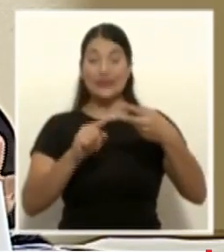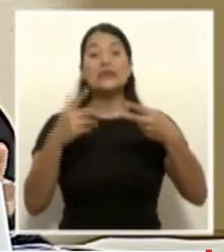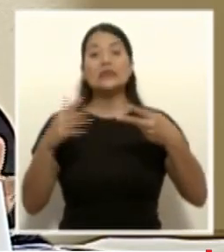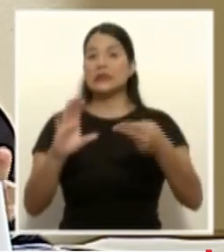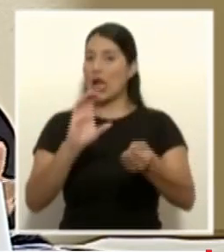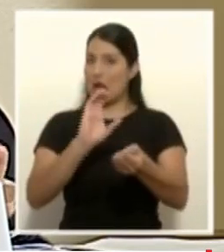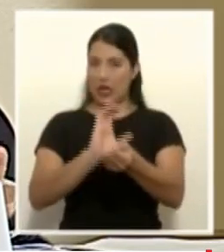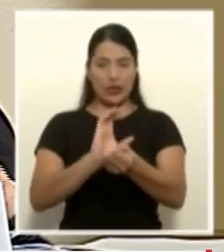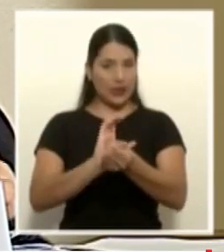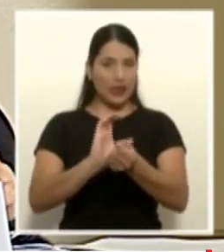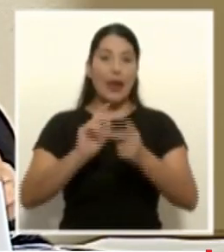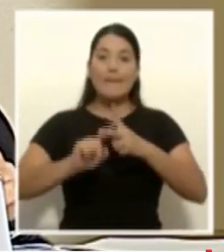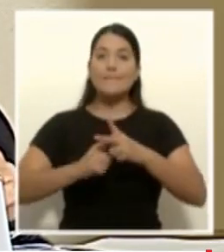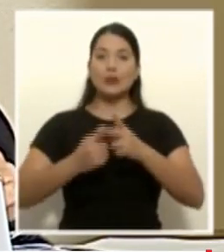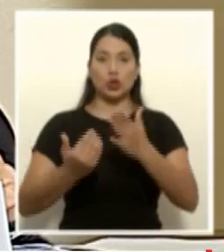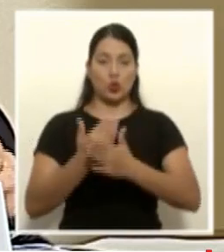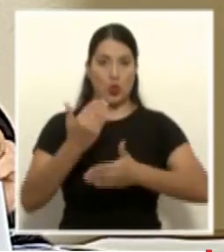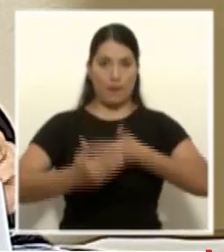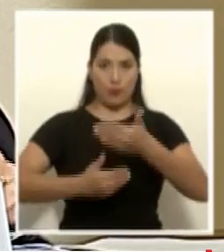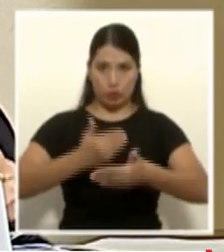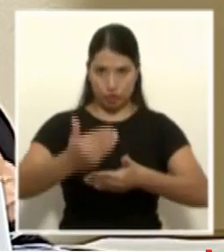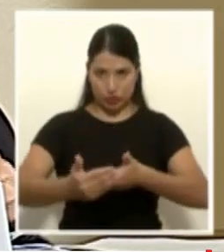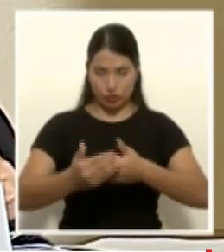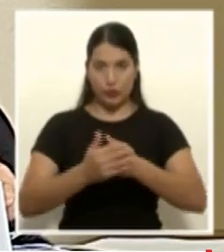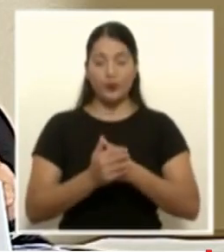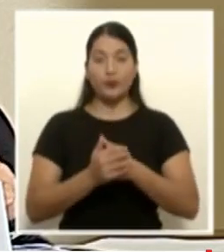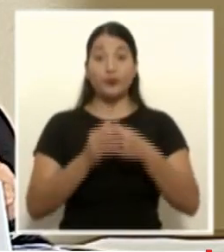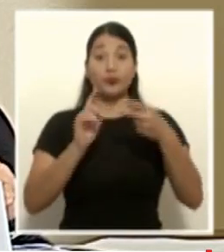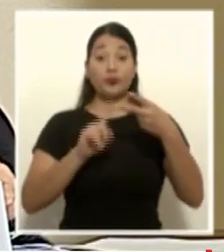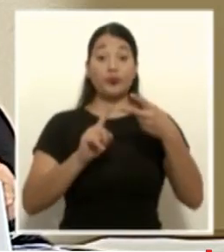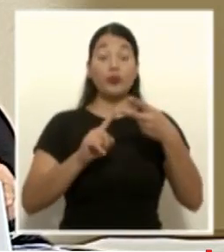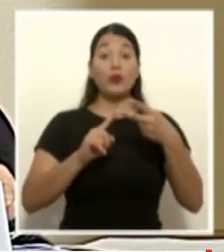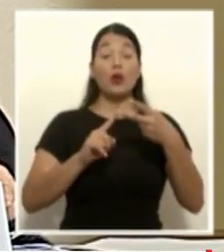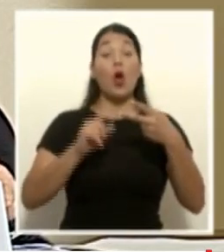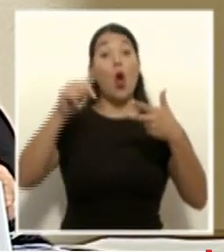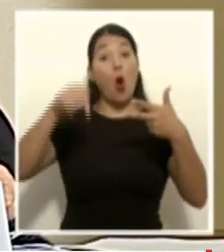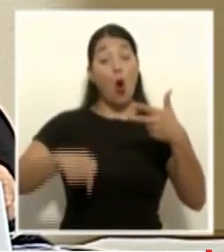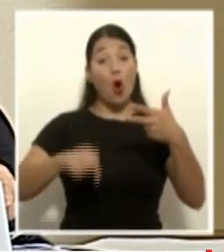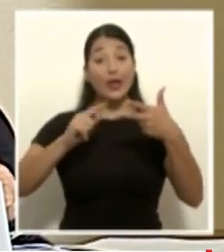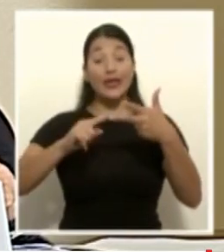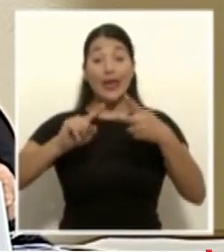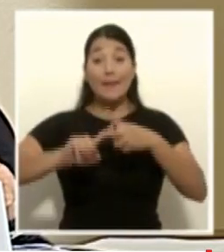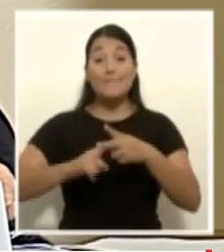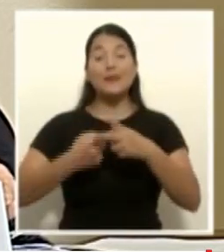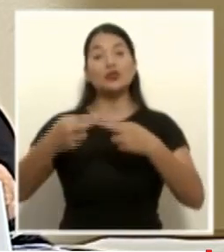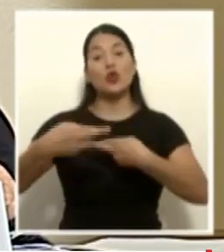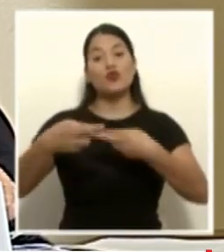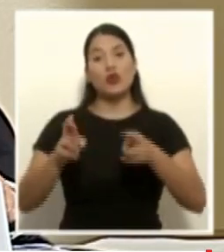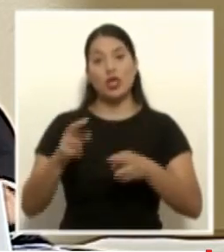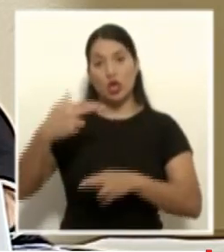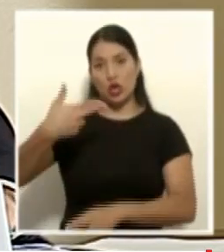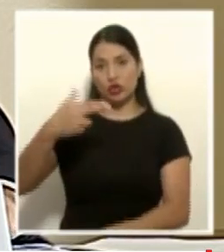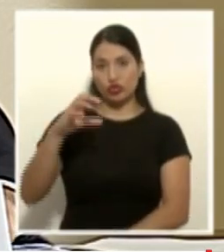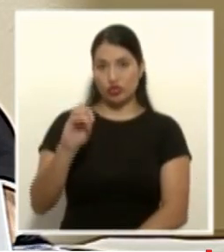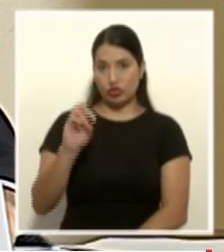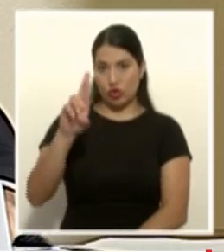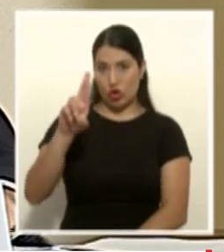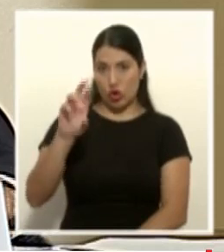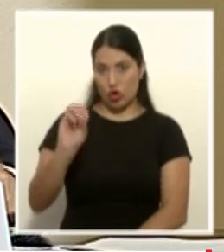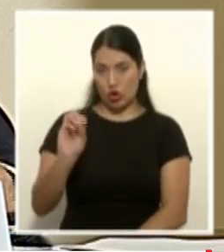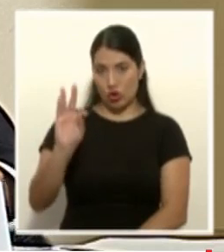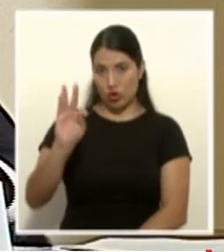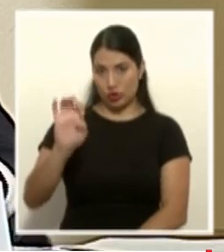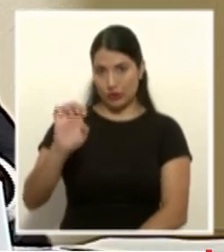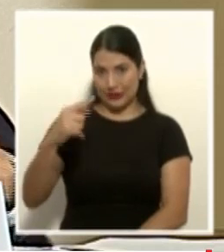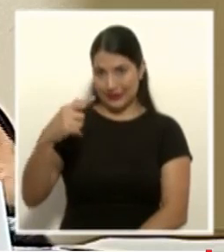ya están activadas en esta modalidad. Y hoy se empezó con la región Chorotega. Y